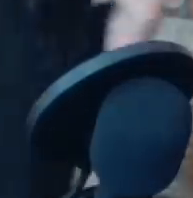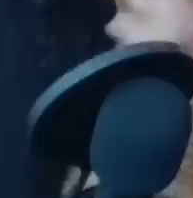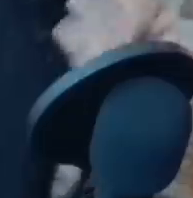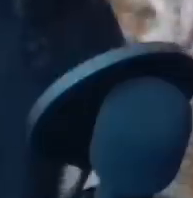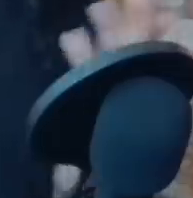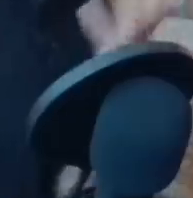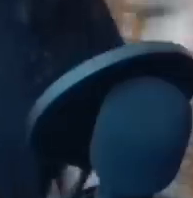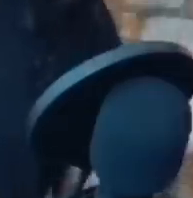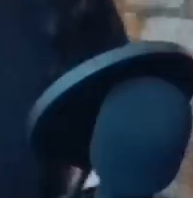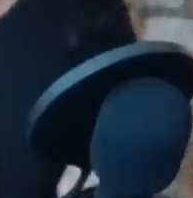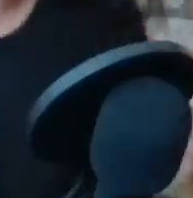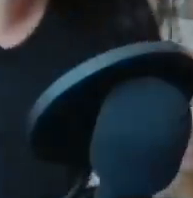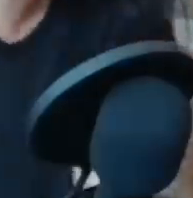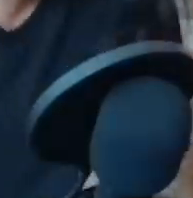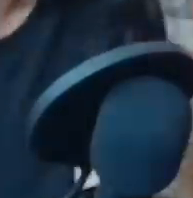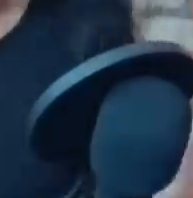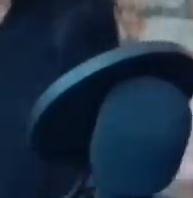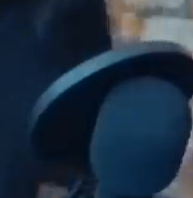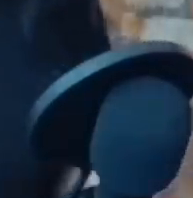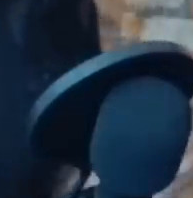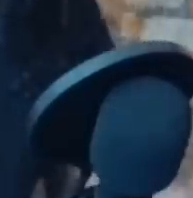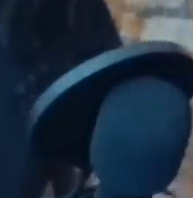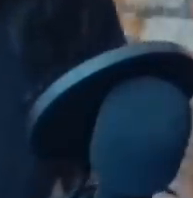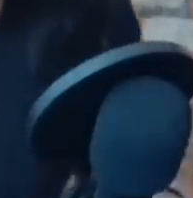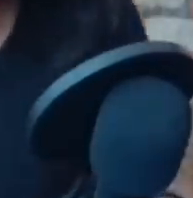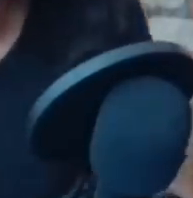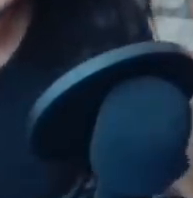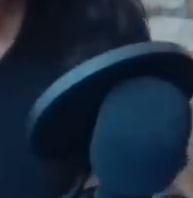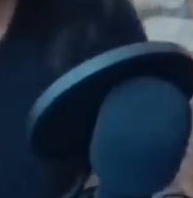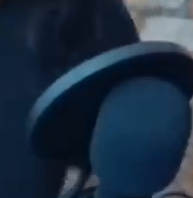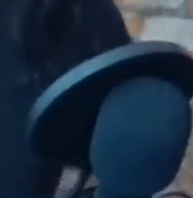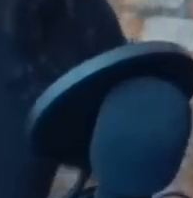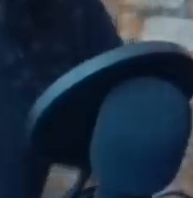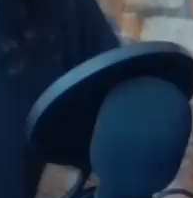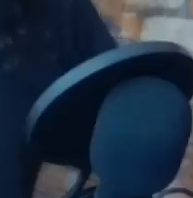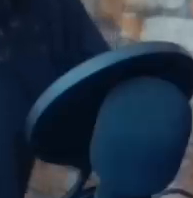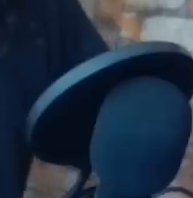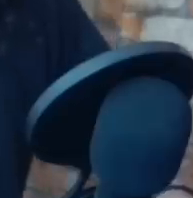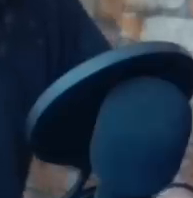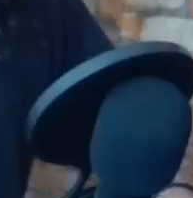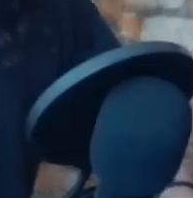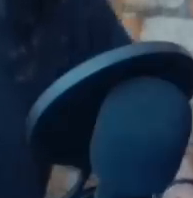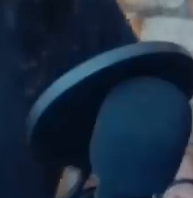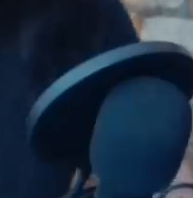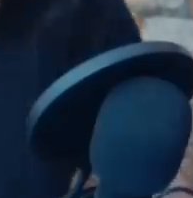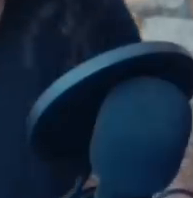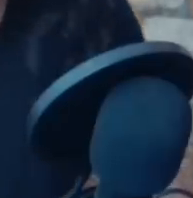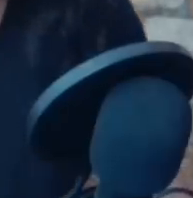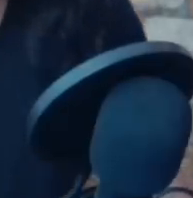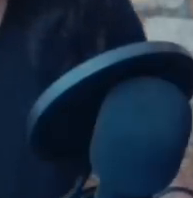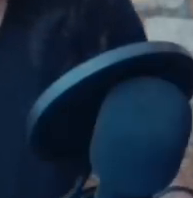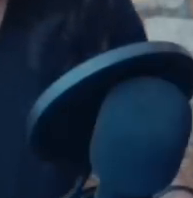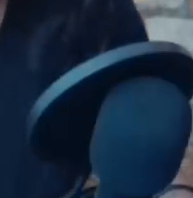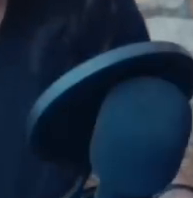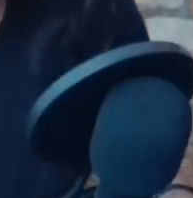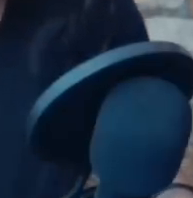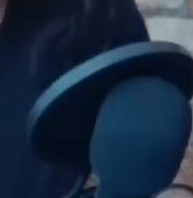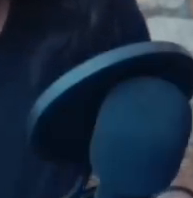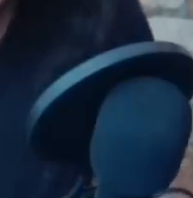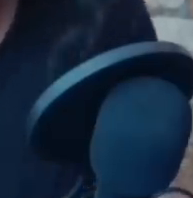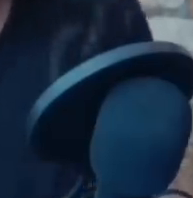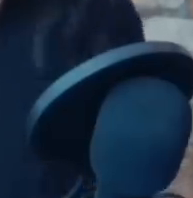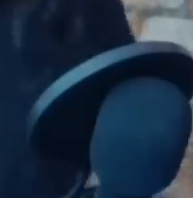y pues estamos viendo aquí en México que el fentanilo viene de China así que por eso le mando esta cartita este